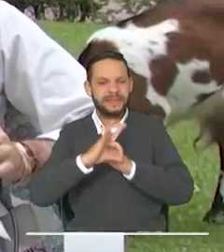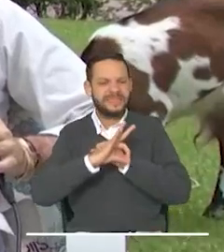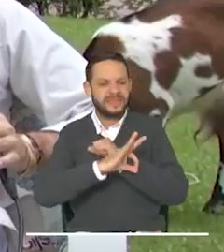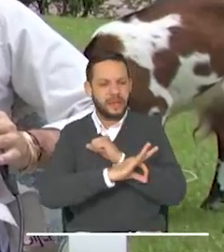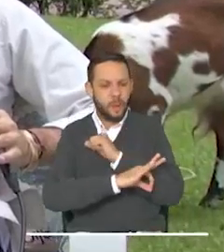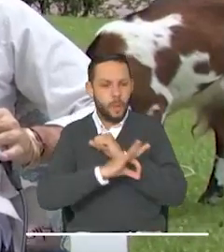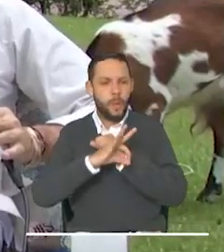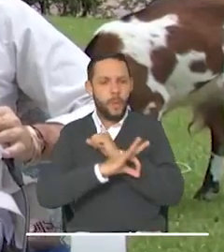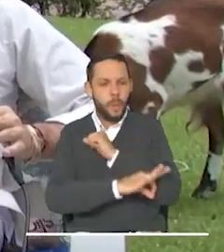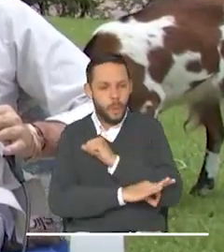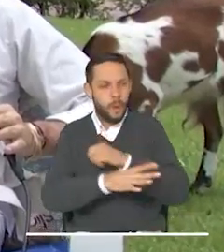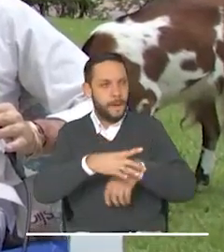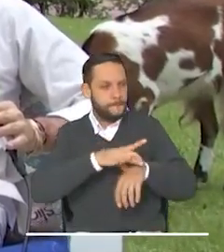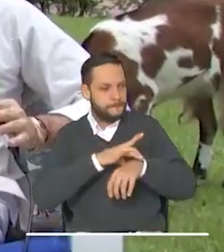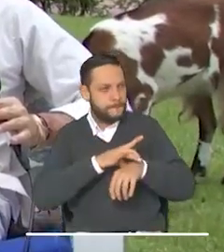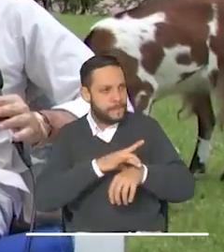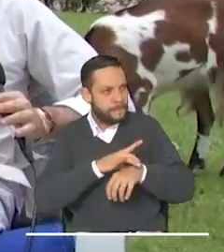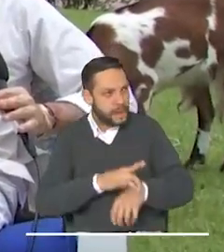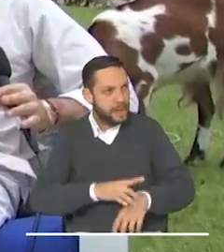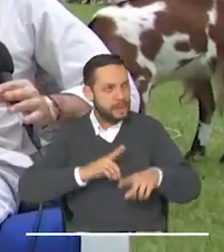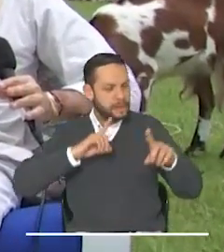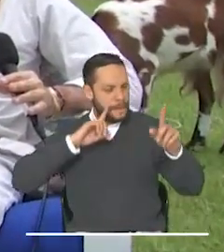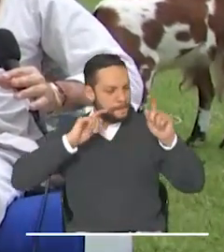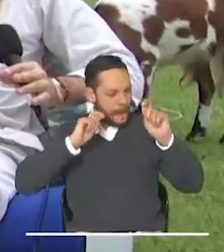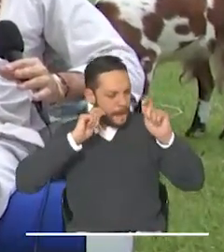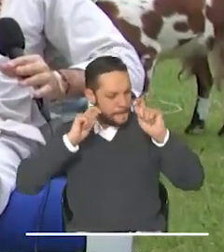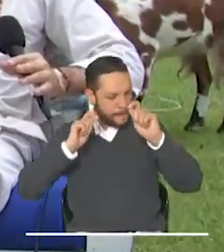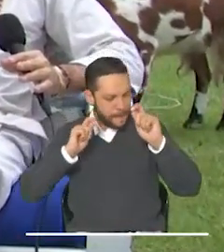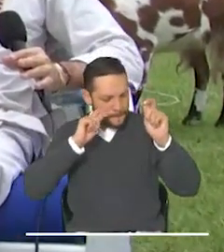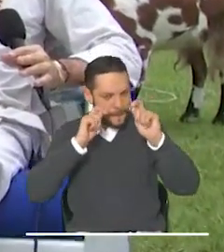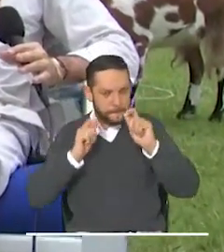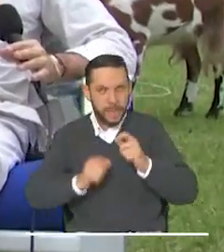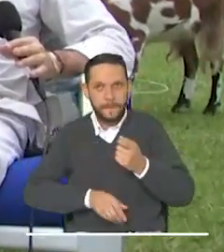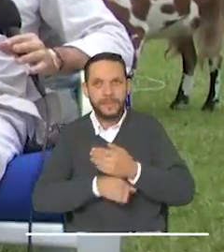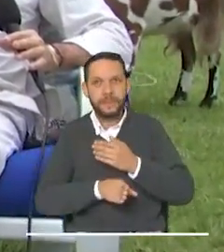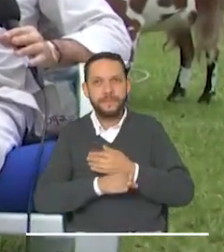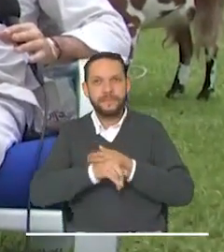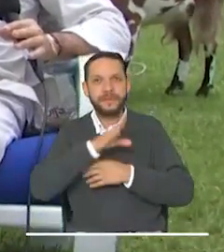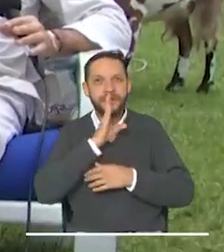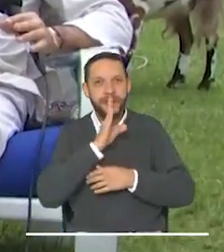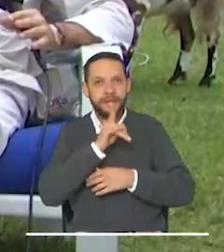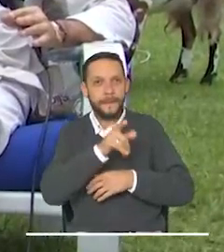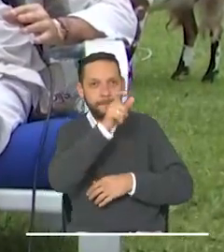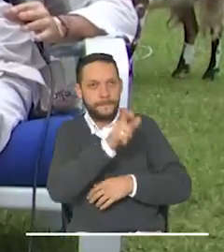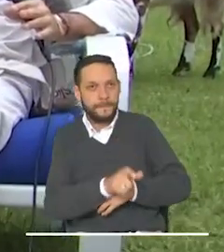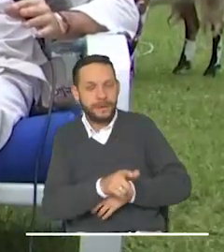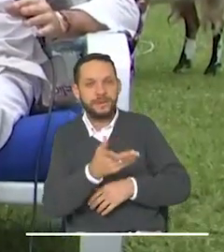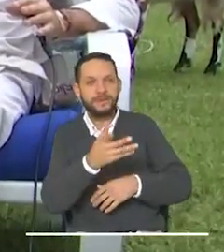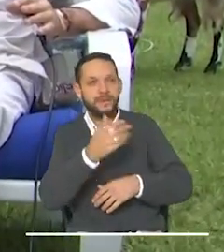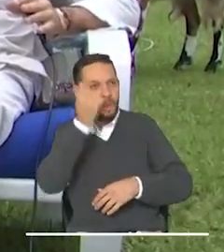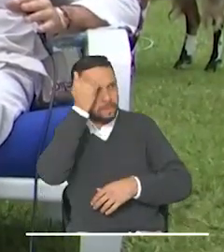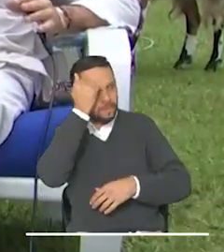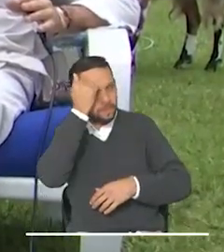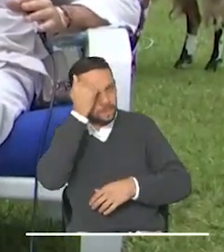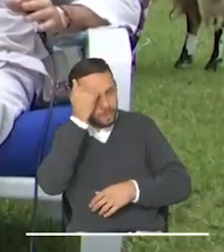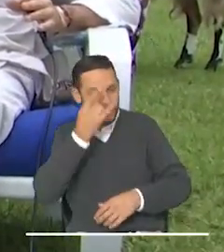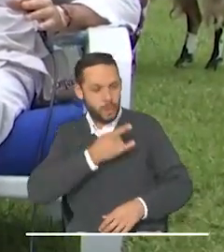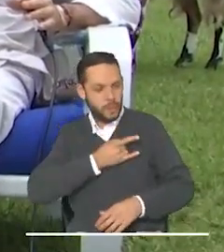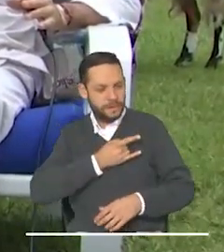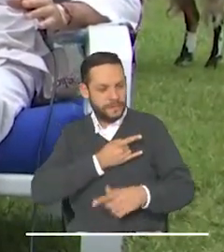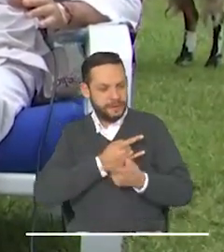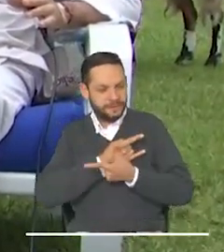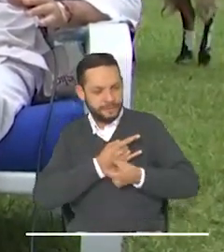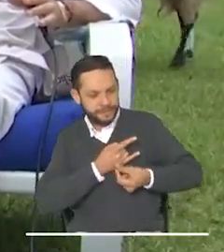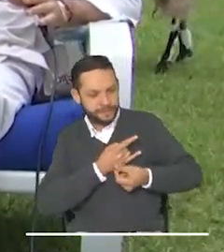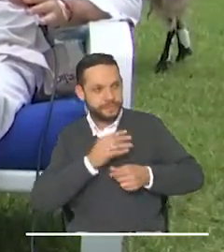que se dedicó a investigar y estudiar la Salud Mental es docente de lo de la universidad manizales